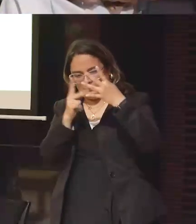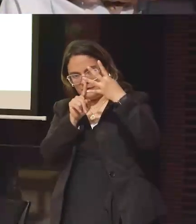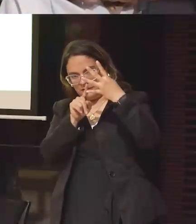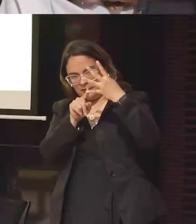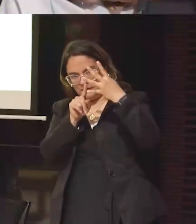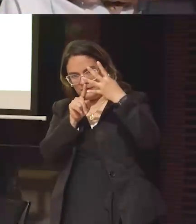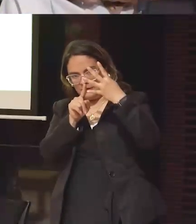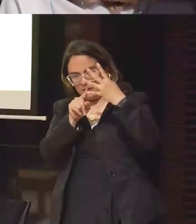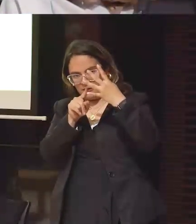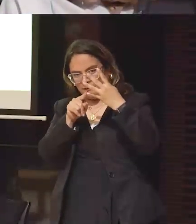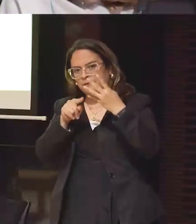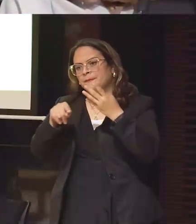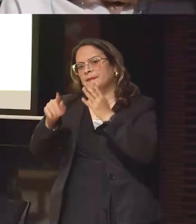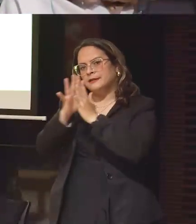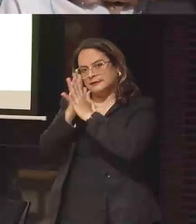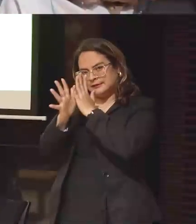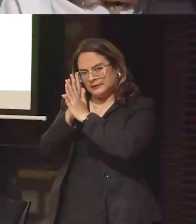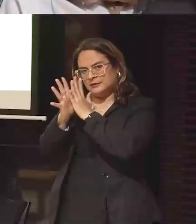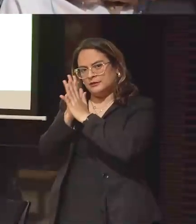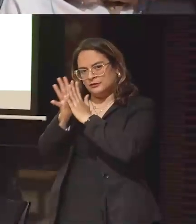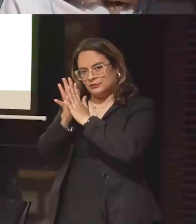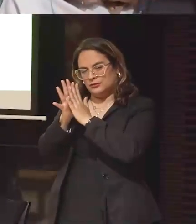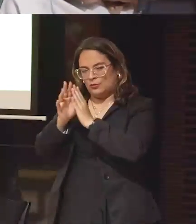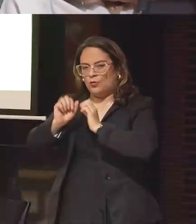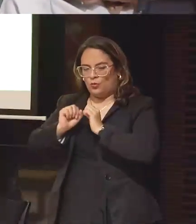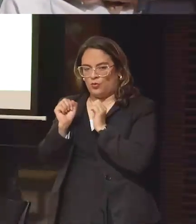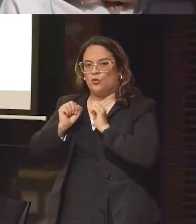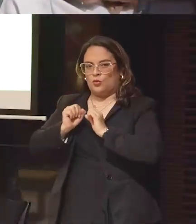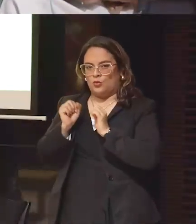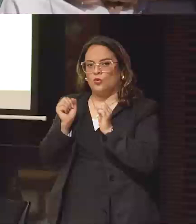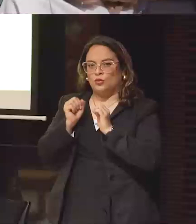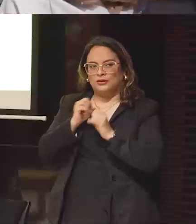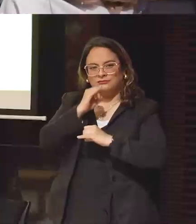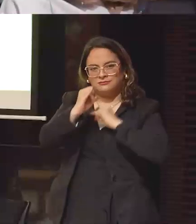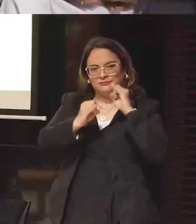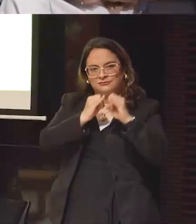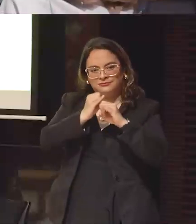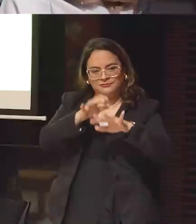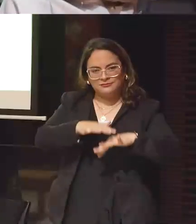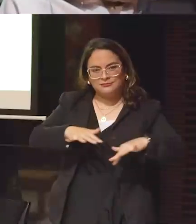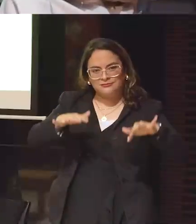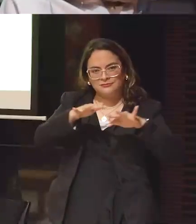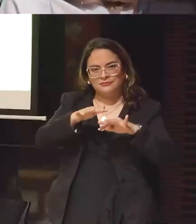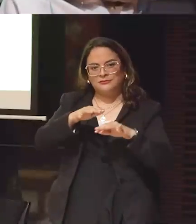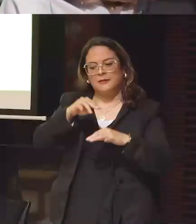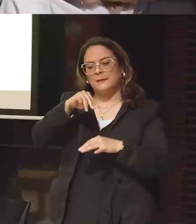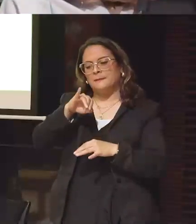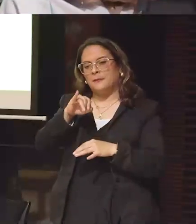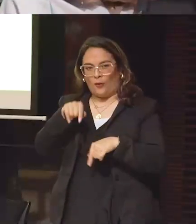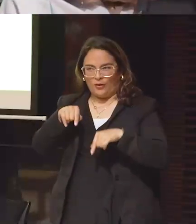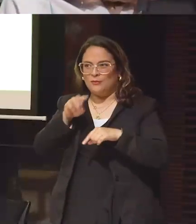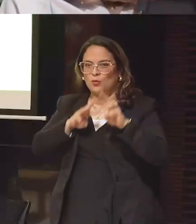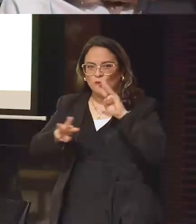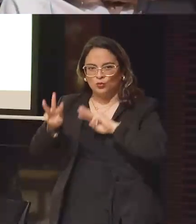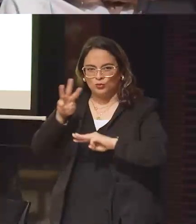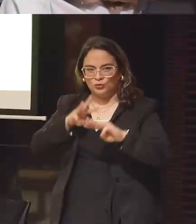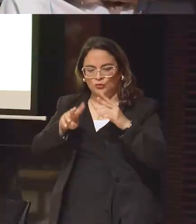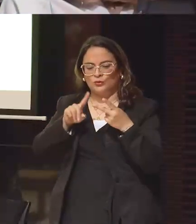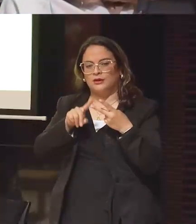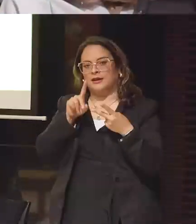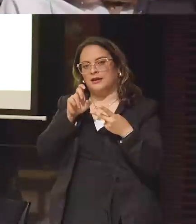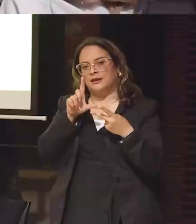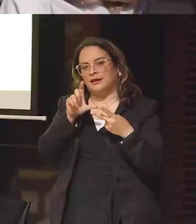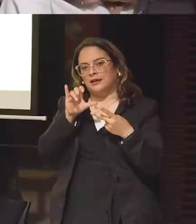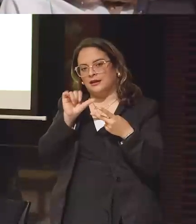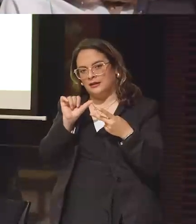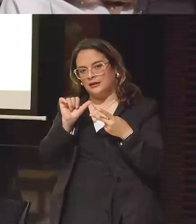Centro Histórico como en el Centro Internacional, en todos los espacios culturales. El Miguel Urrutia, el Delia Zapata, el